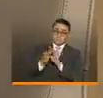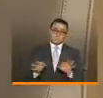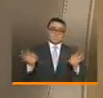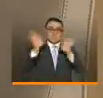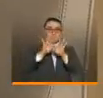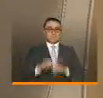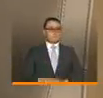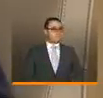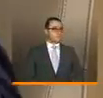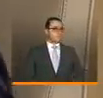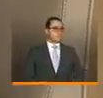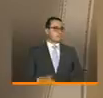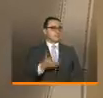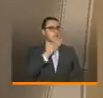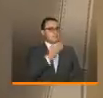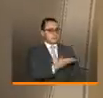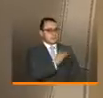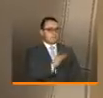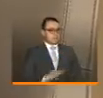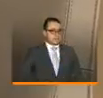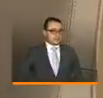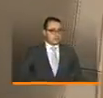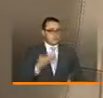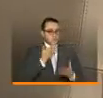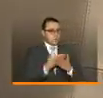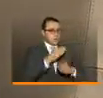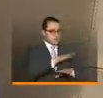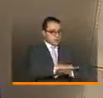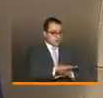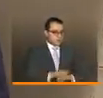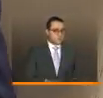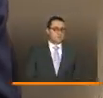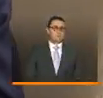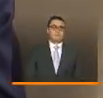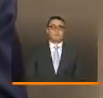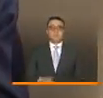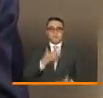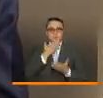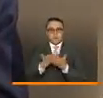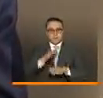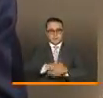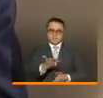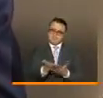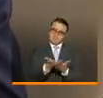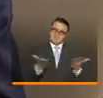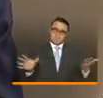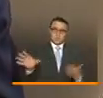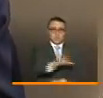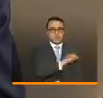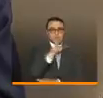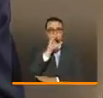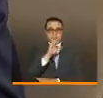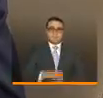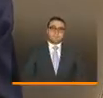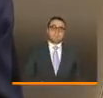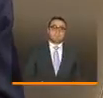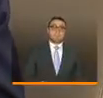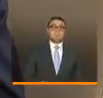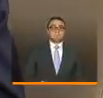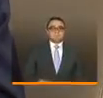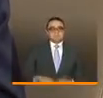Gracias, señor presidente. Muy buenas tardes. Muy buenas tardes a todos los colombianos. Bueno,